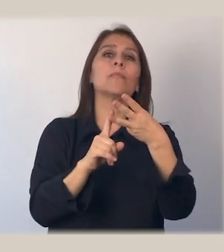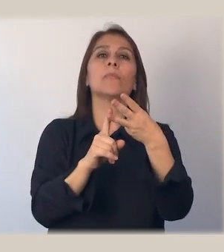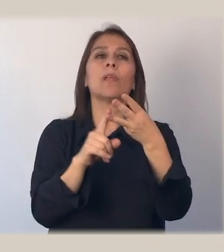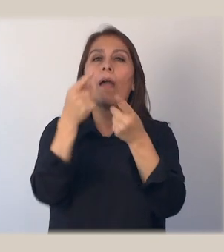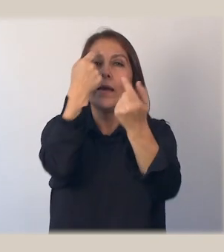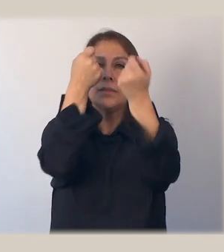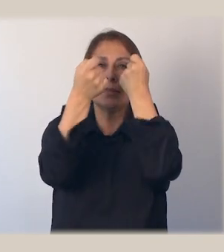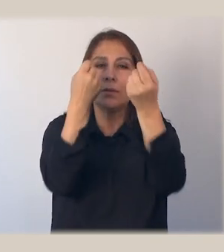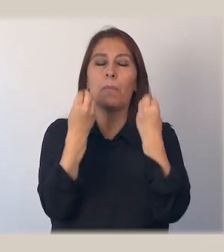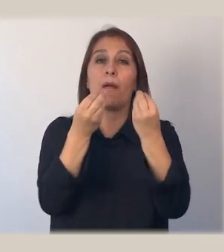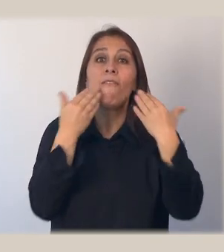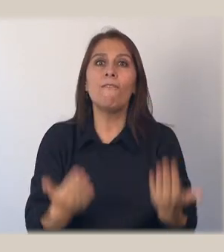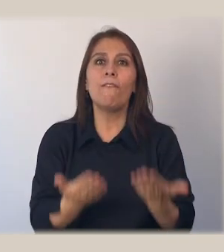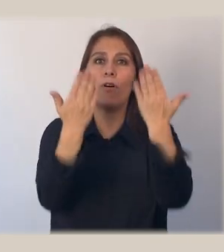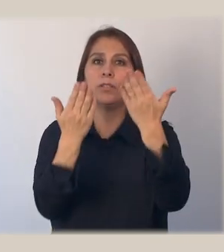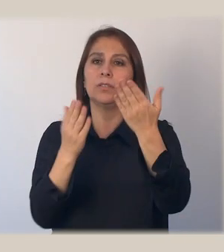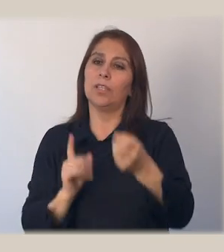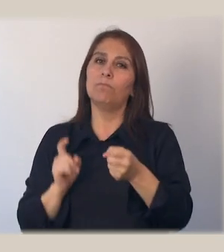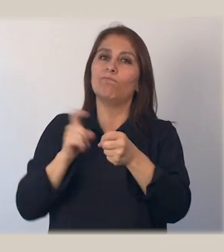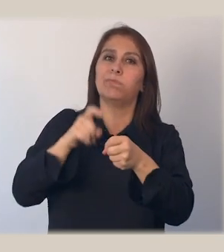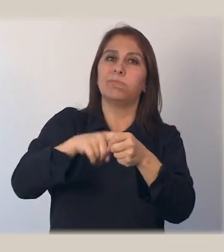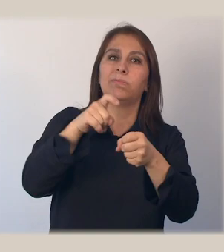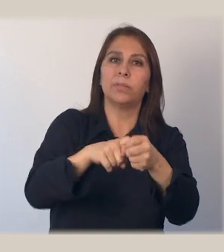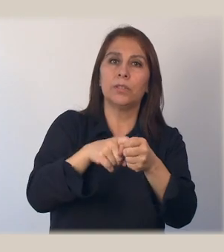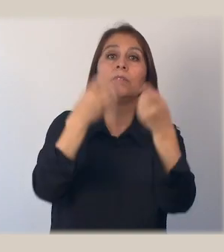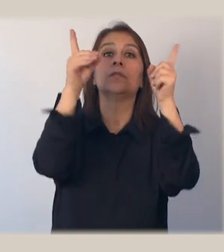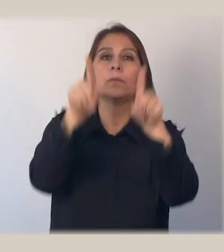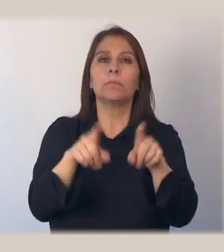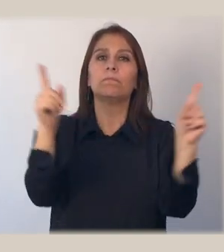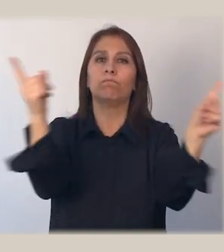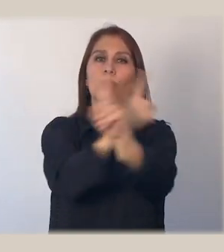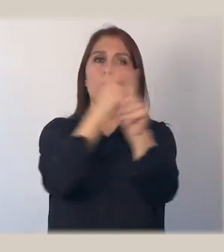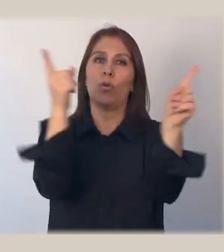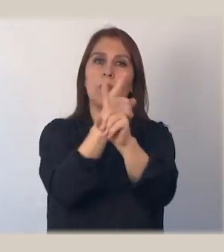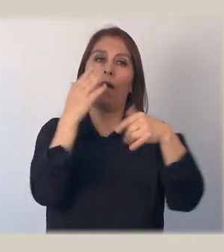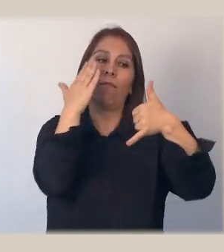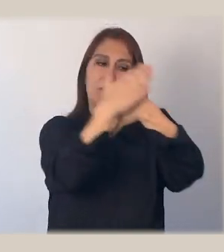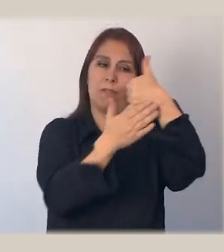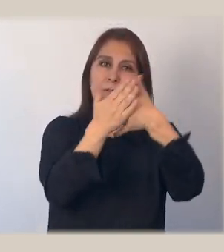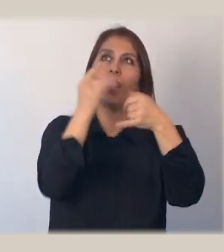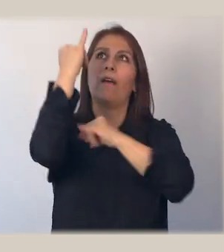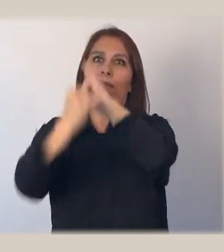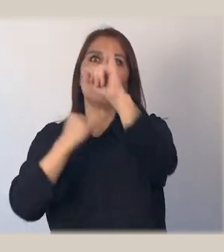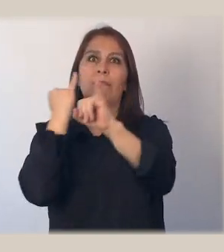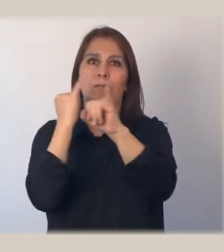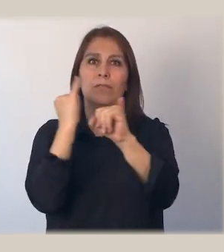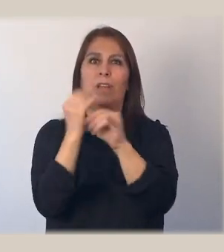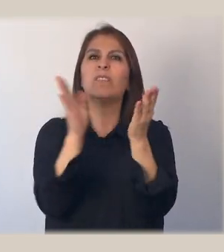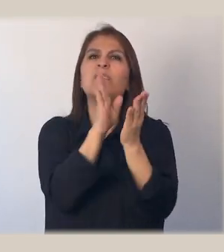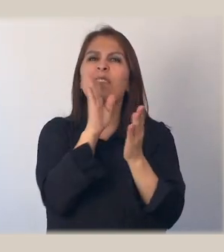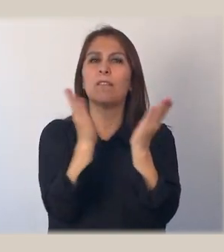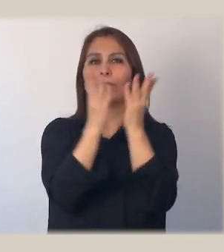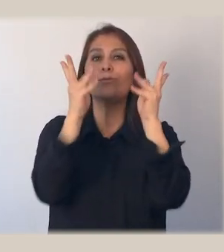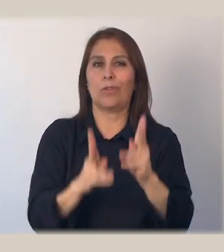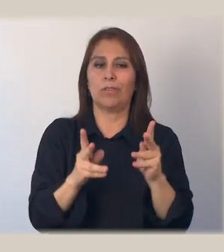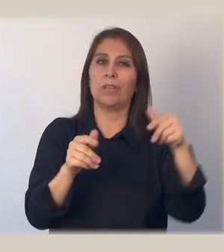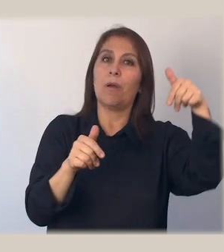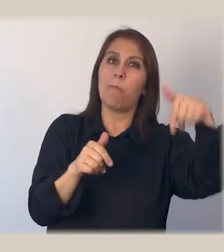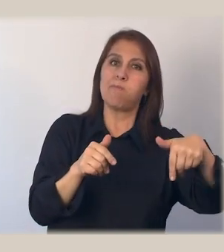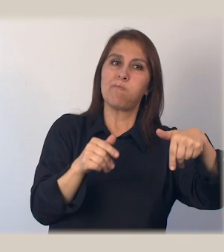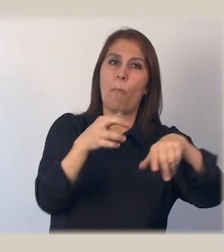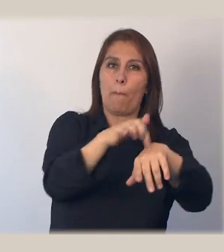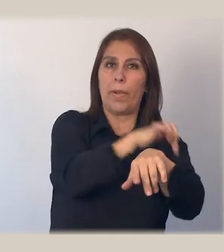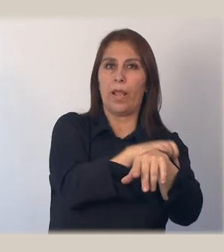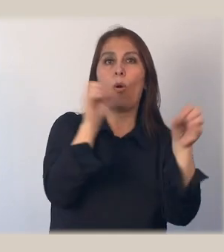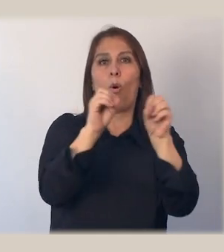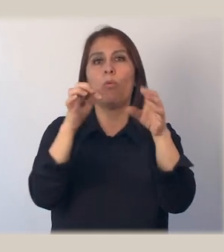el desarrollo de estrategias que potencien la admisión y la movilidad nacional e internacional de los estudiantes de pregrado y posgrado.